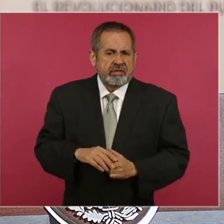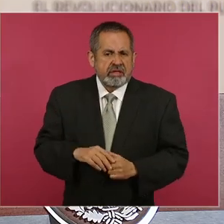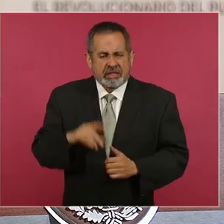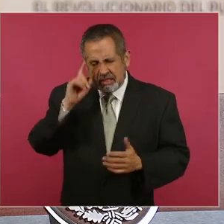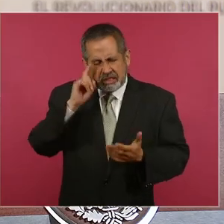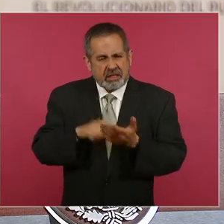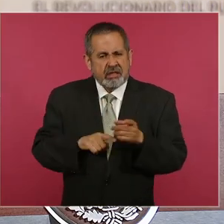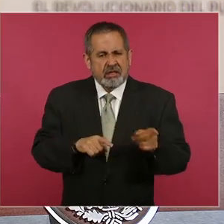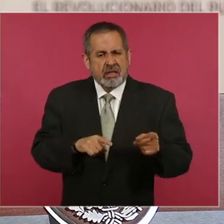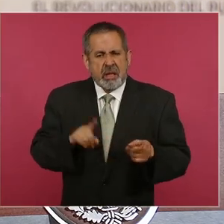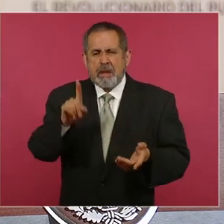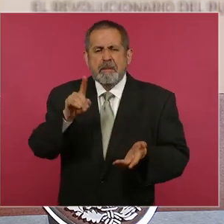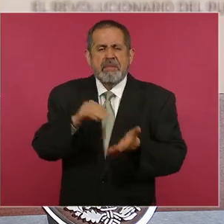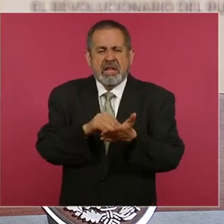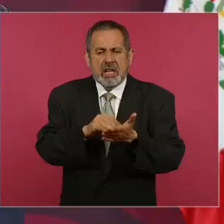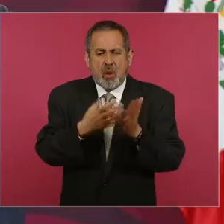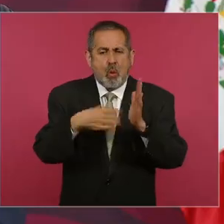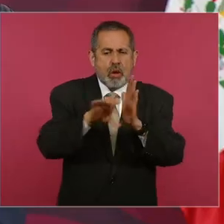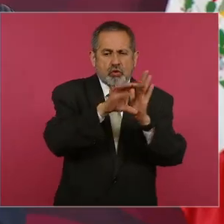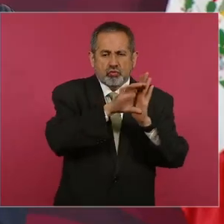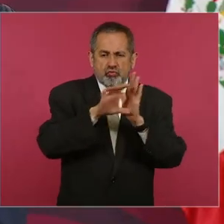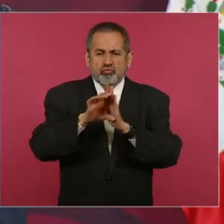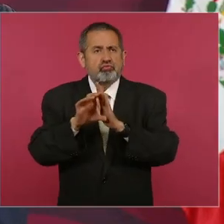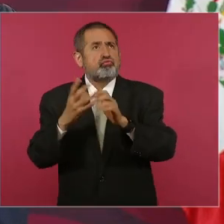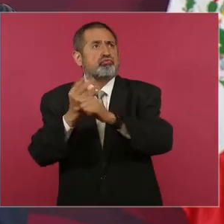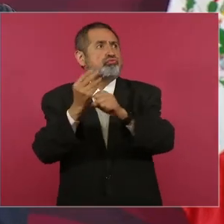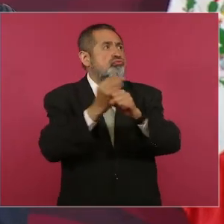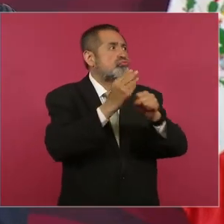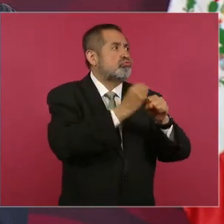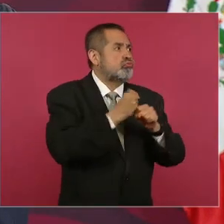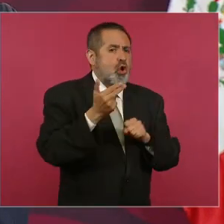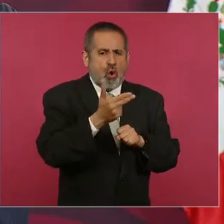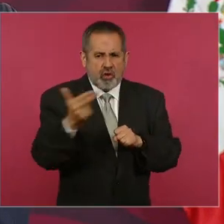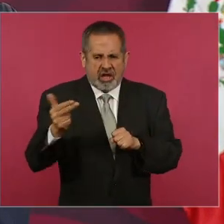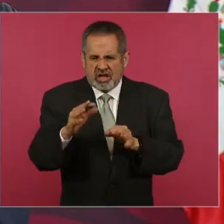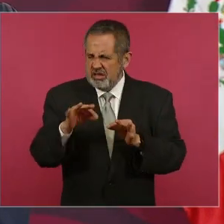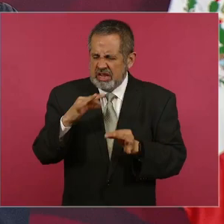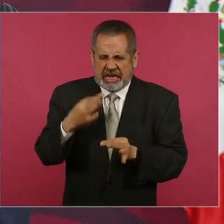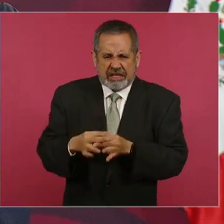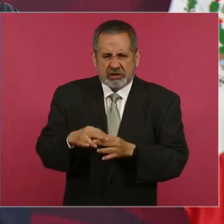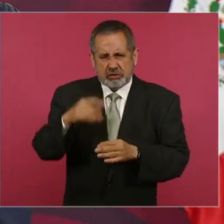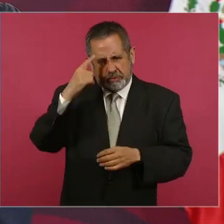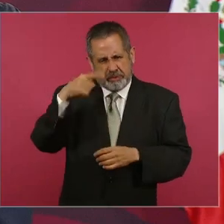creo que 1,000 cuartos para marzo.